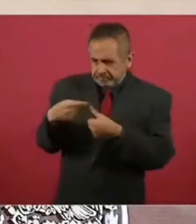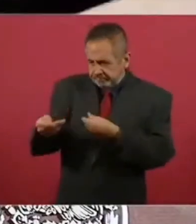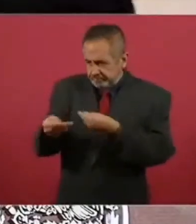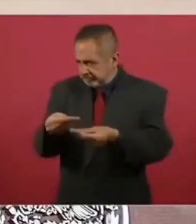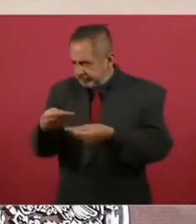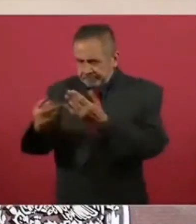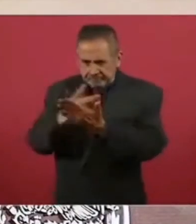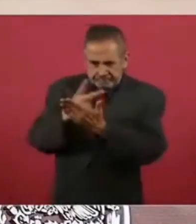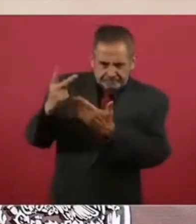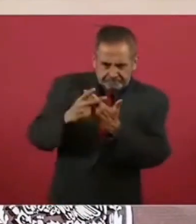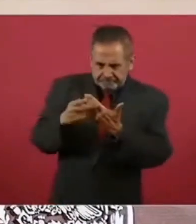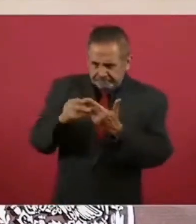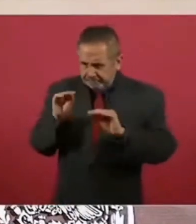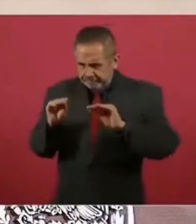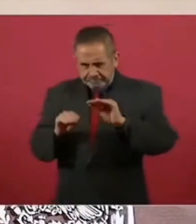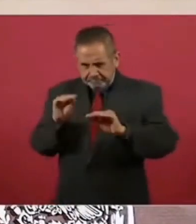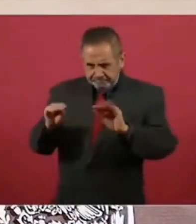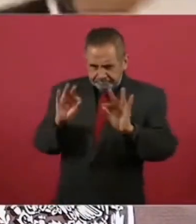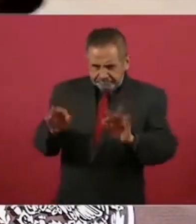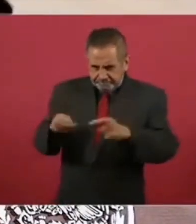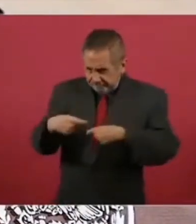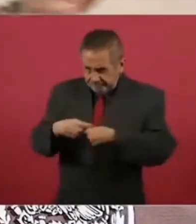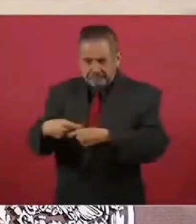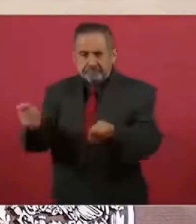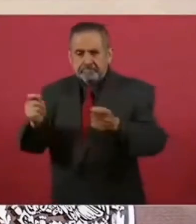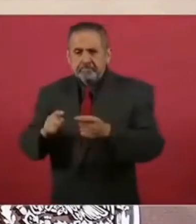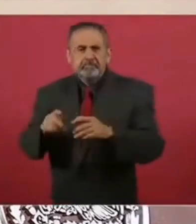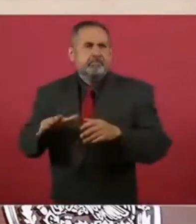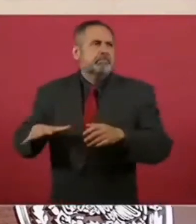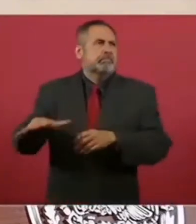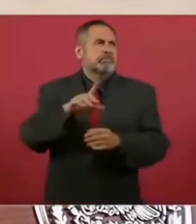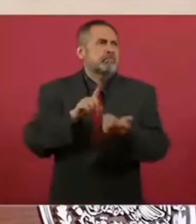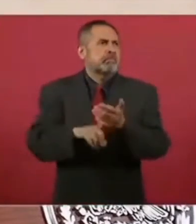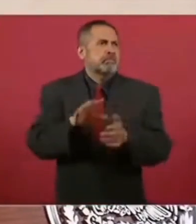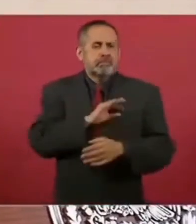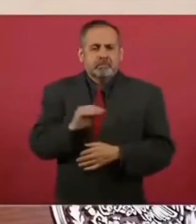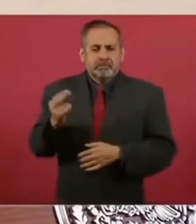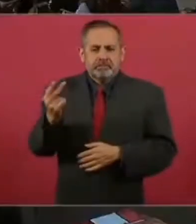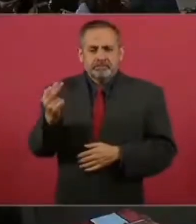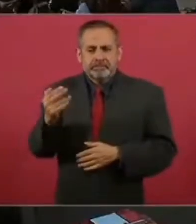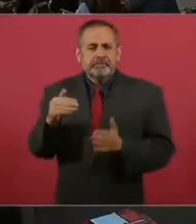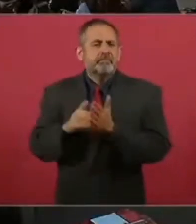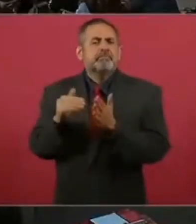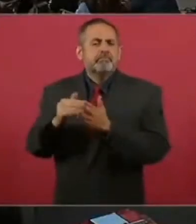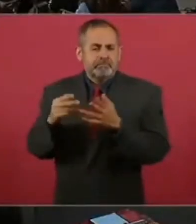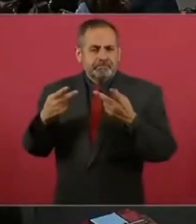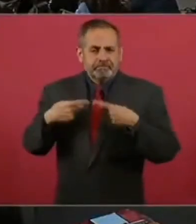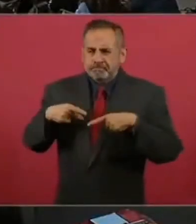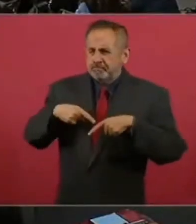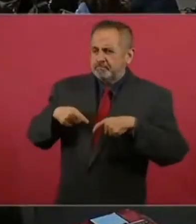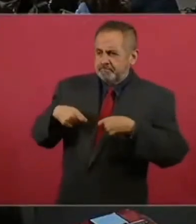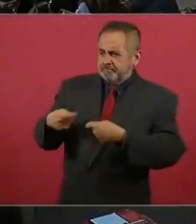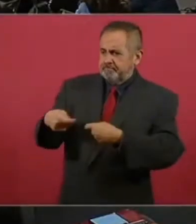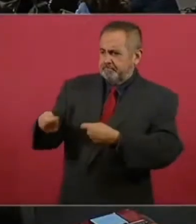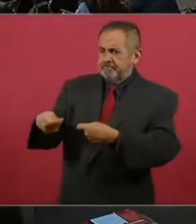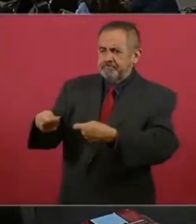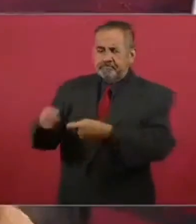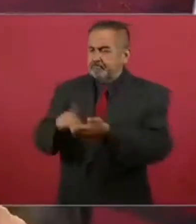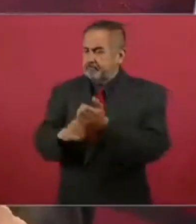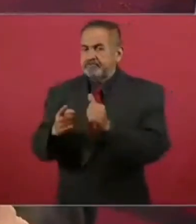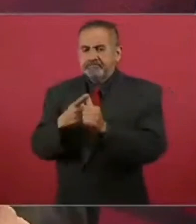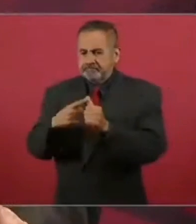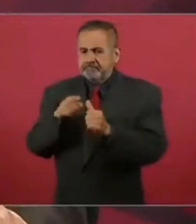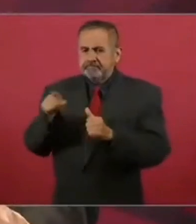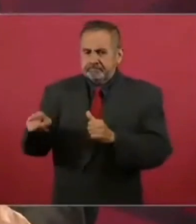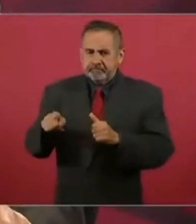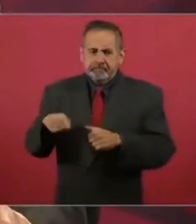para los programas de bienestar, para 25 millones de beneficiarios. Van